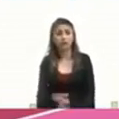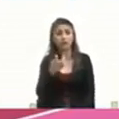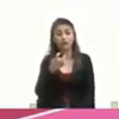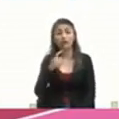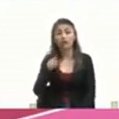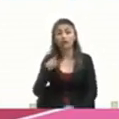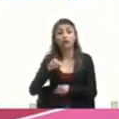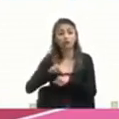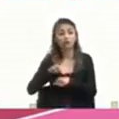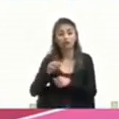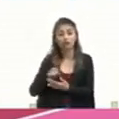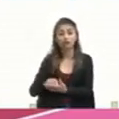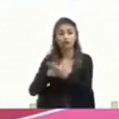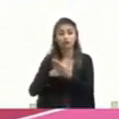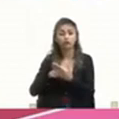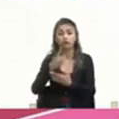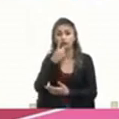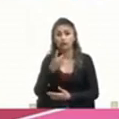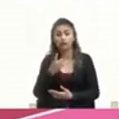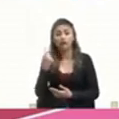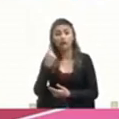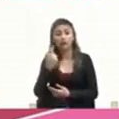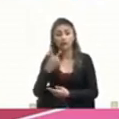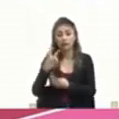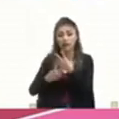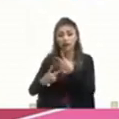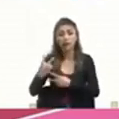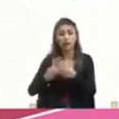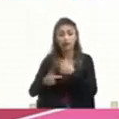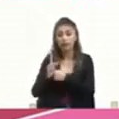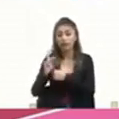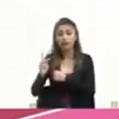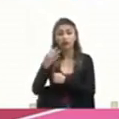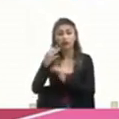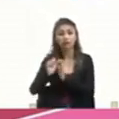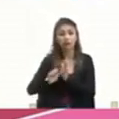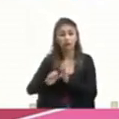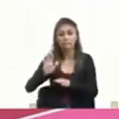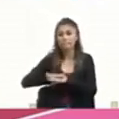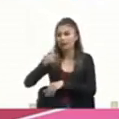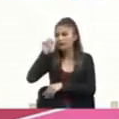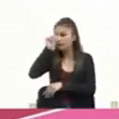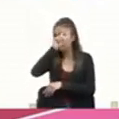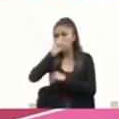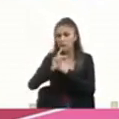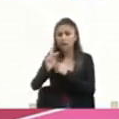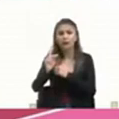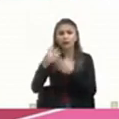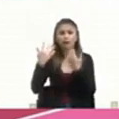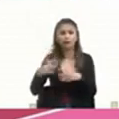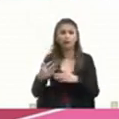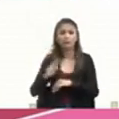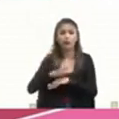Y el doctor ha planteado que vienen los próximos 3 meses más difíciles para la